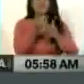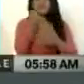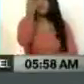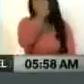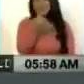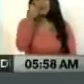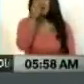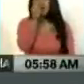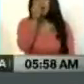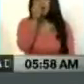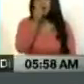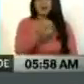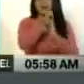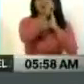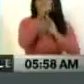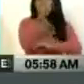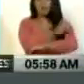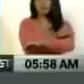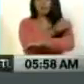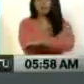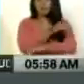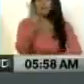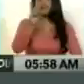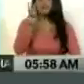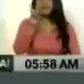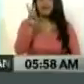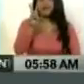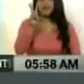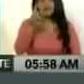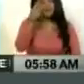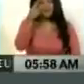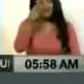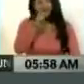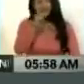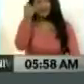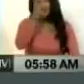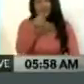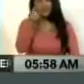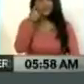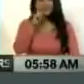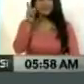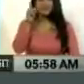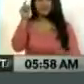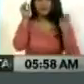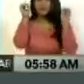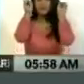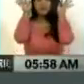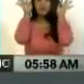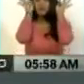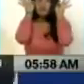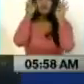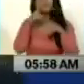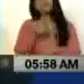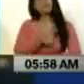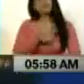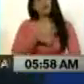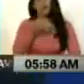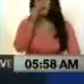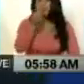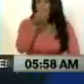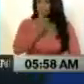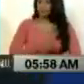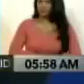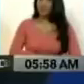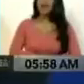físicas de un dirigente de la oposición venezolana. Y bueno, con las orejitas de Shrek, pobrecito Shrek. Vamos a una pausa, lo dejamos con